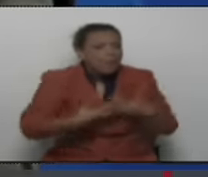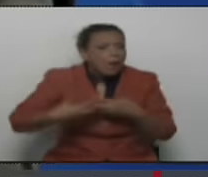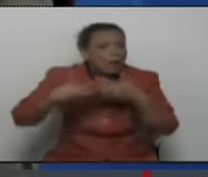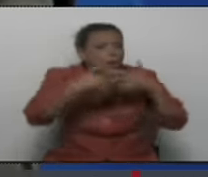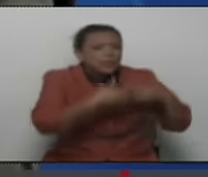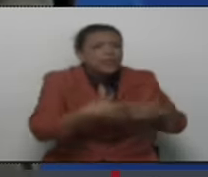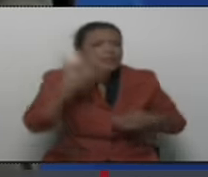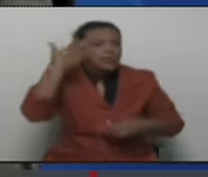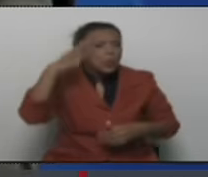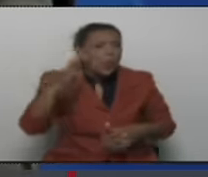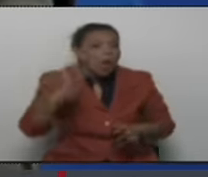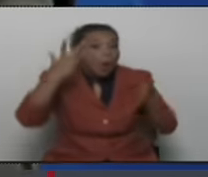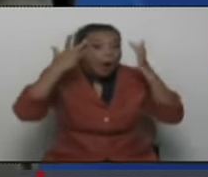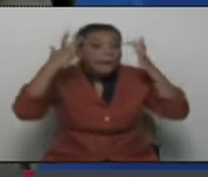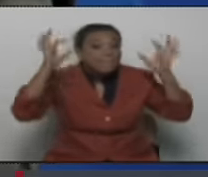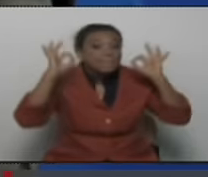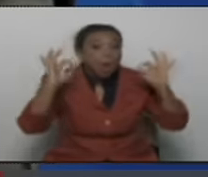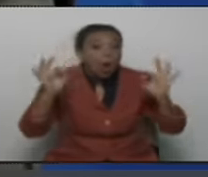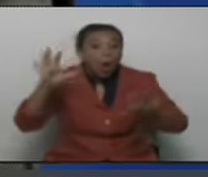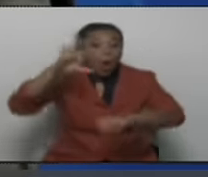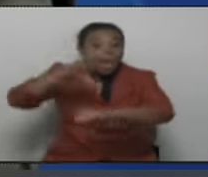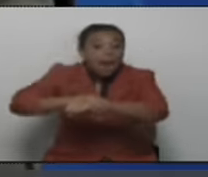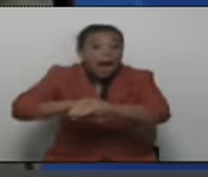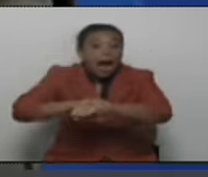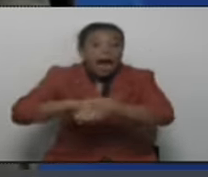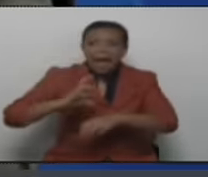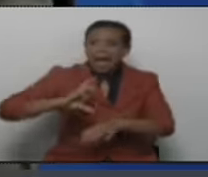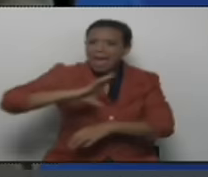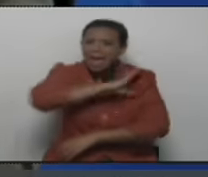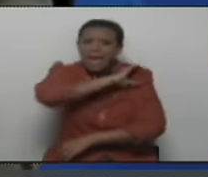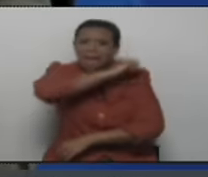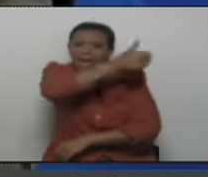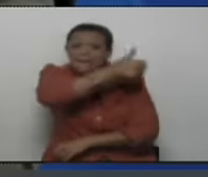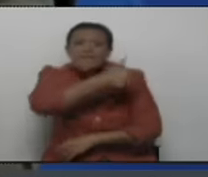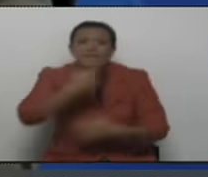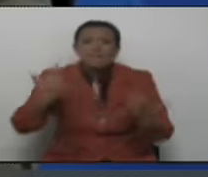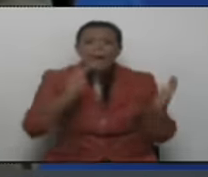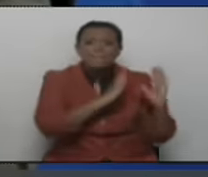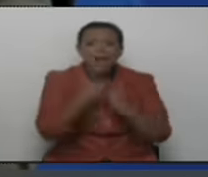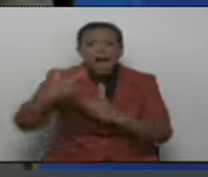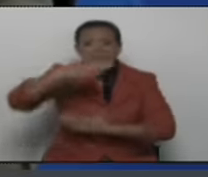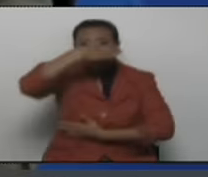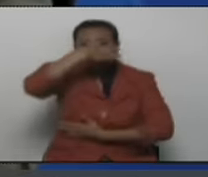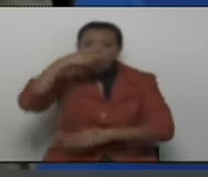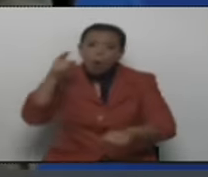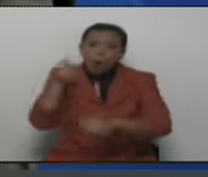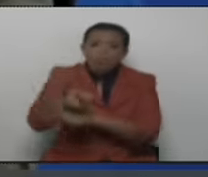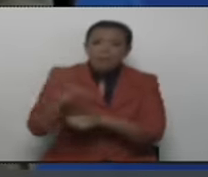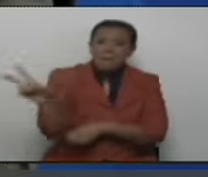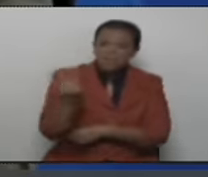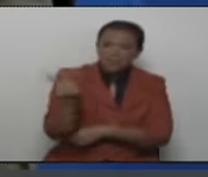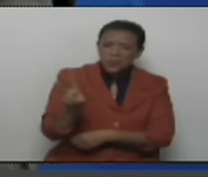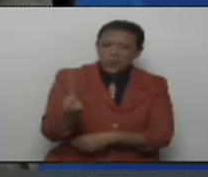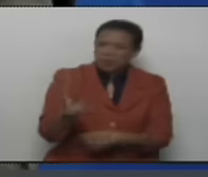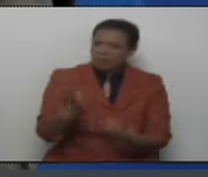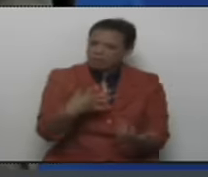que tuviéramos la capacidad para capturar al jefe de operaciones del plan terrorista contra Venezuela.